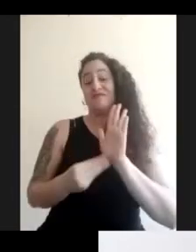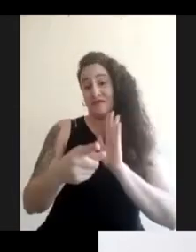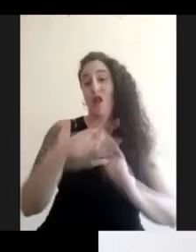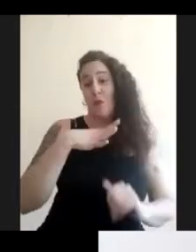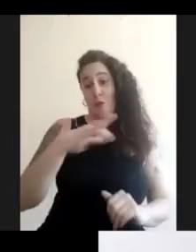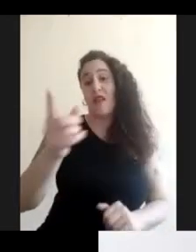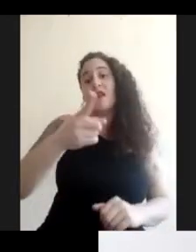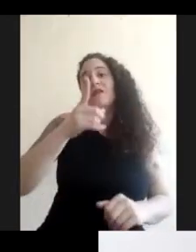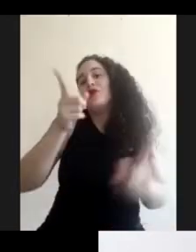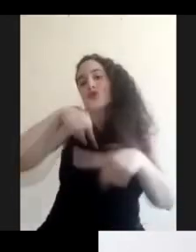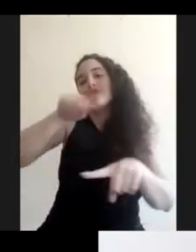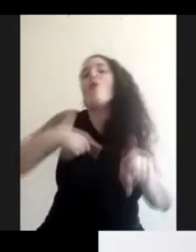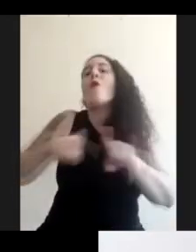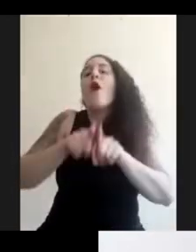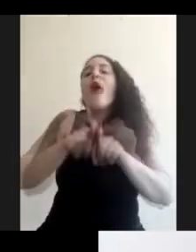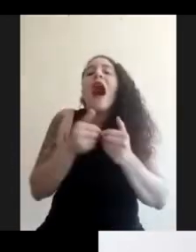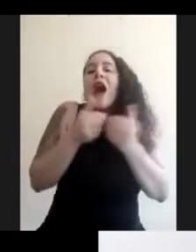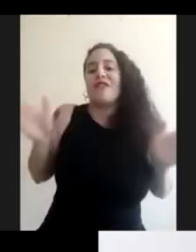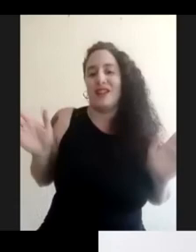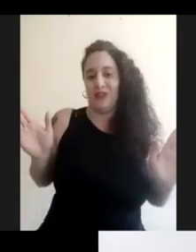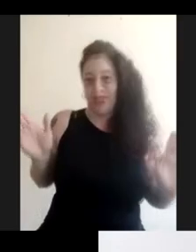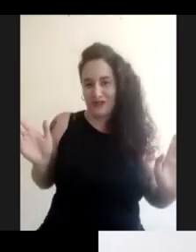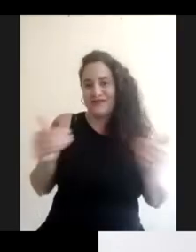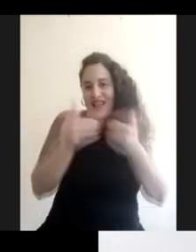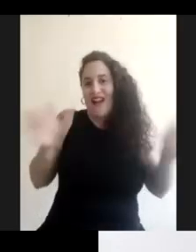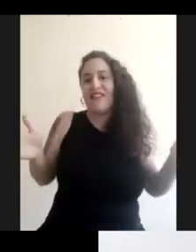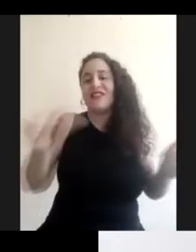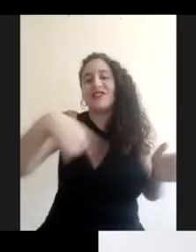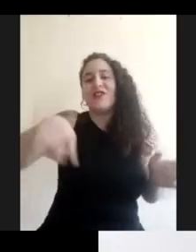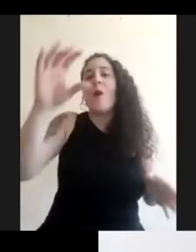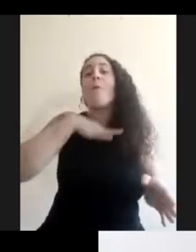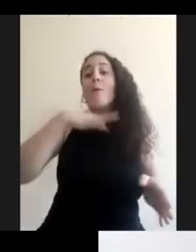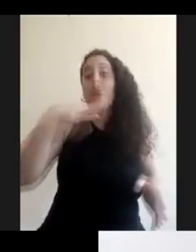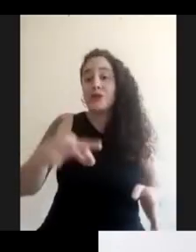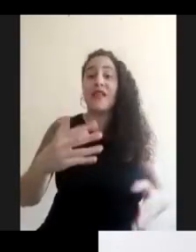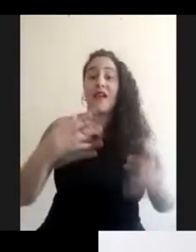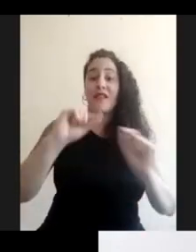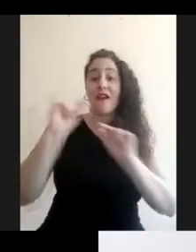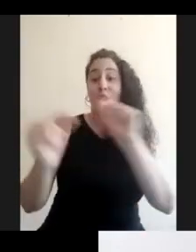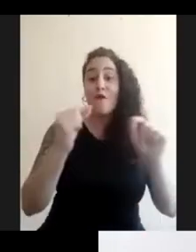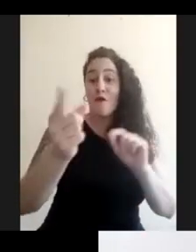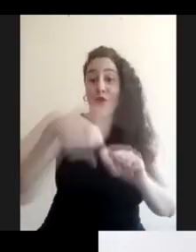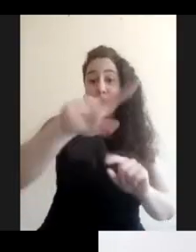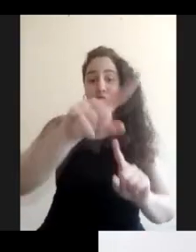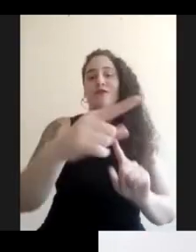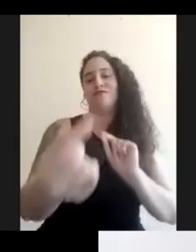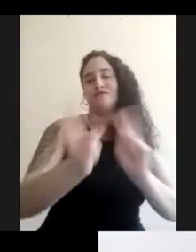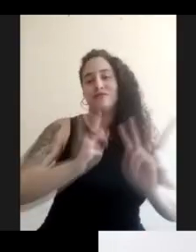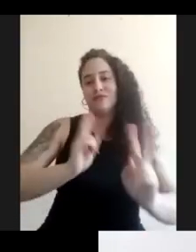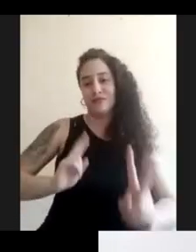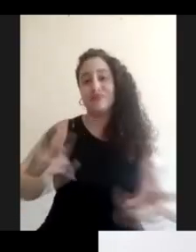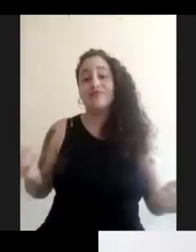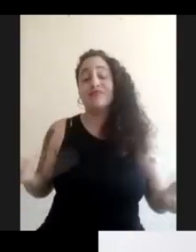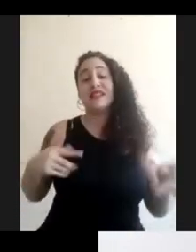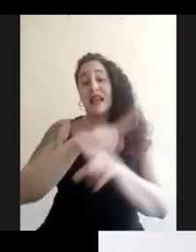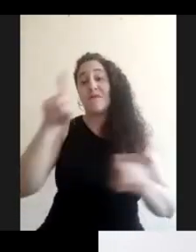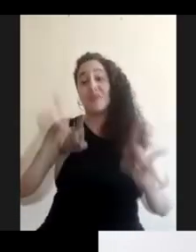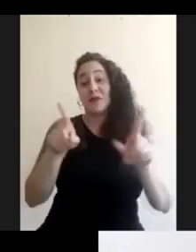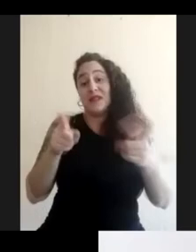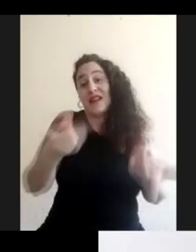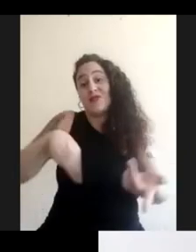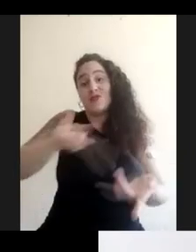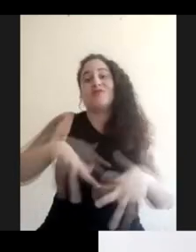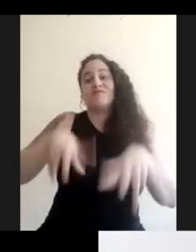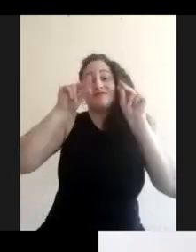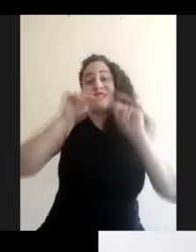abierto la posibilidad de que en el foro conteste. Así que con esta pregunta nos despedimos hasta la semana que viene, que seguro que